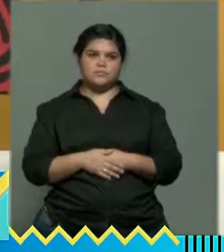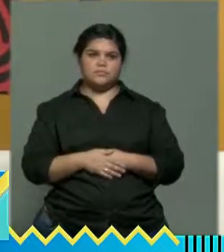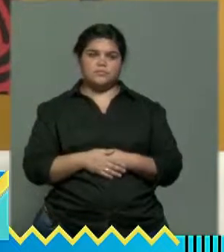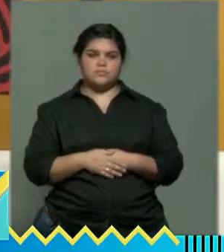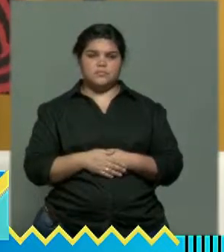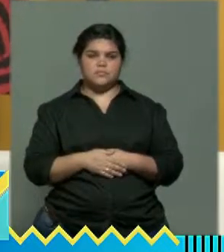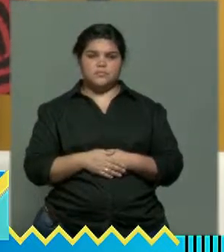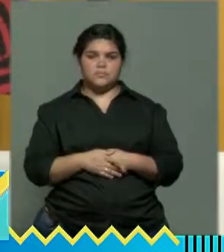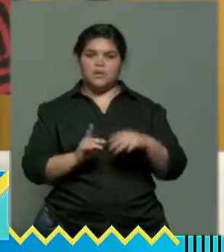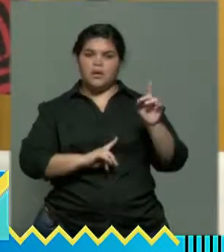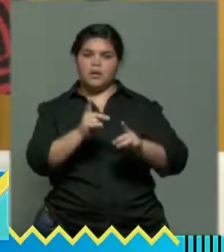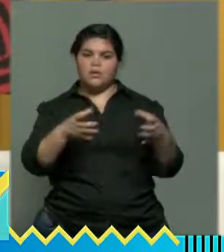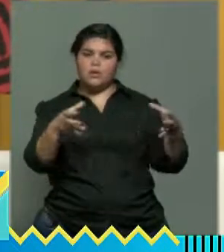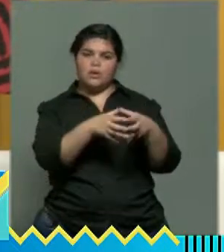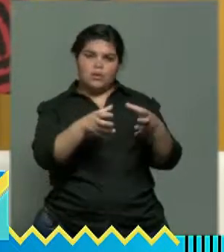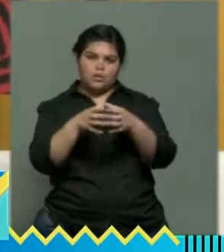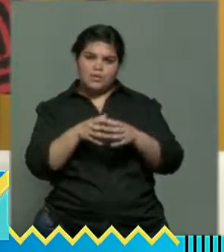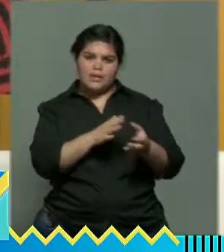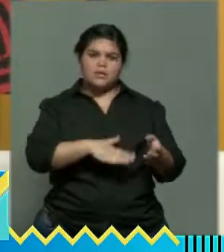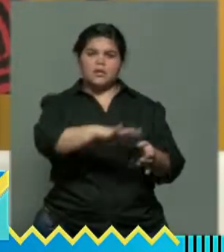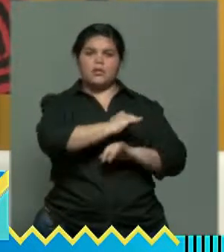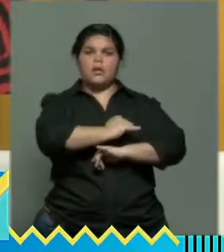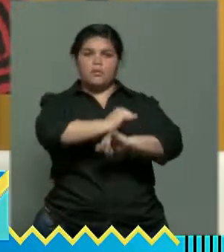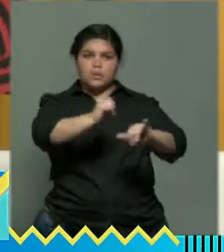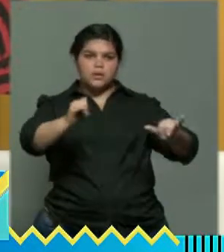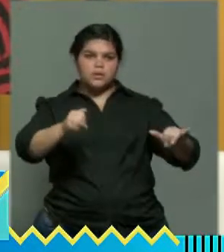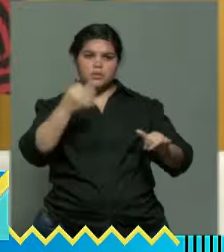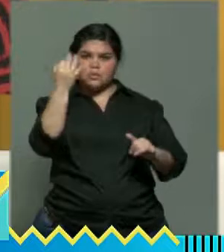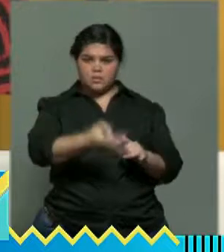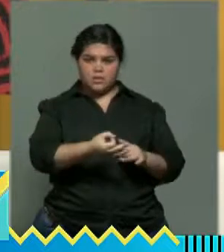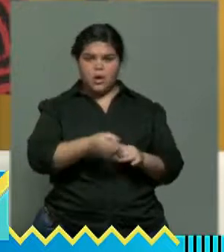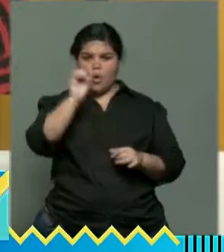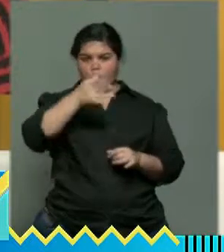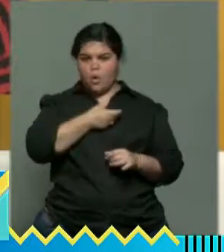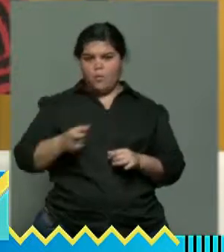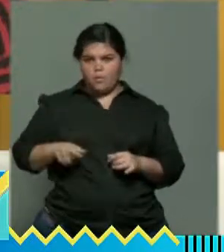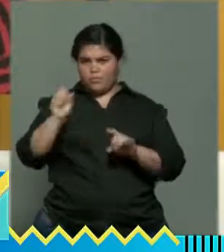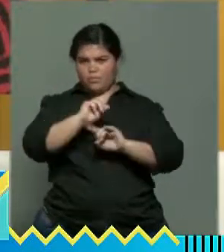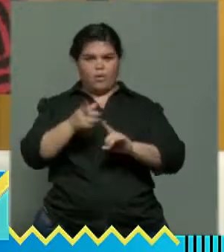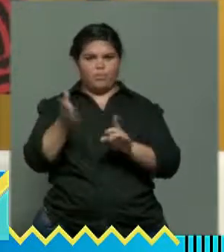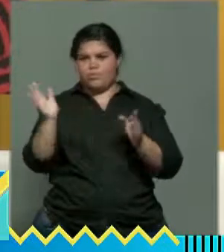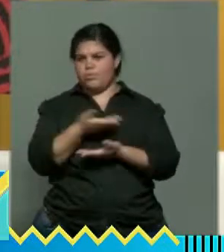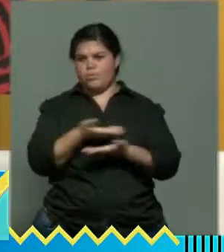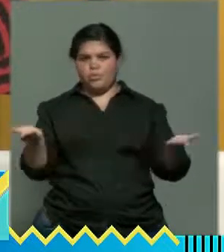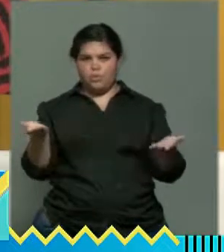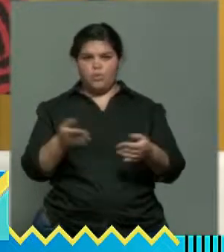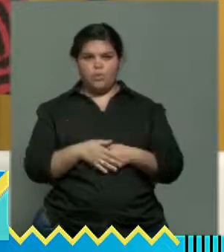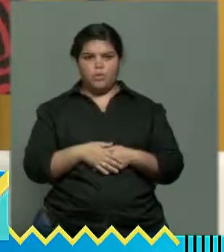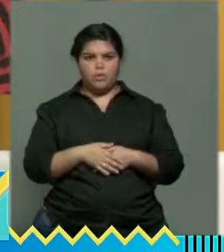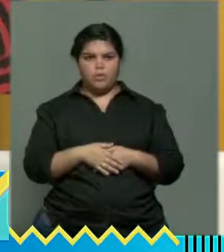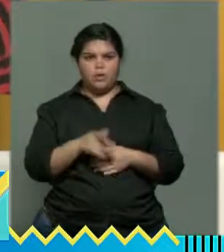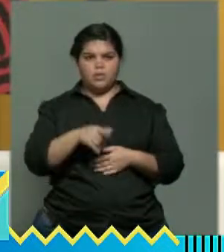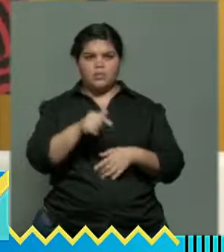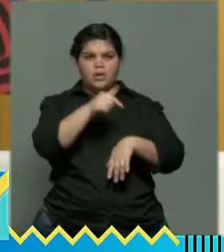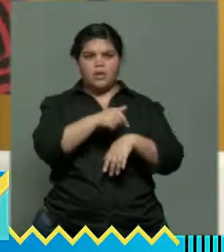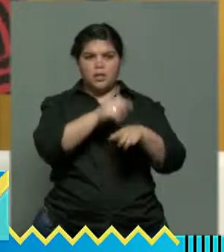buena información, que tienen lazos, no con este gobierno, con todos los gobiernos, y que funcionan trabajando sobre determinados periodistas.